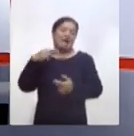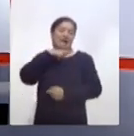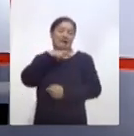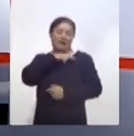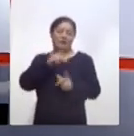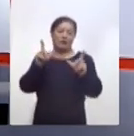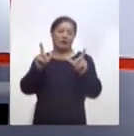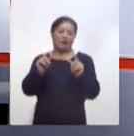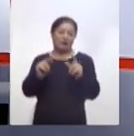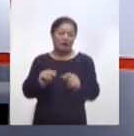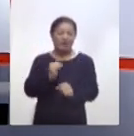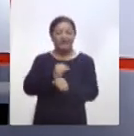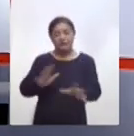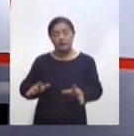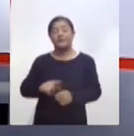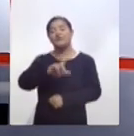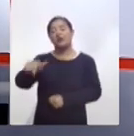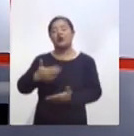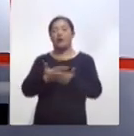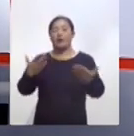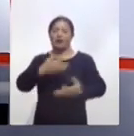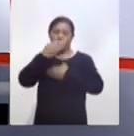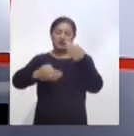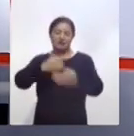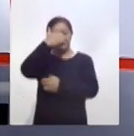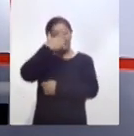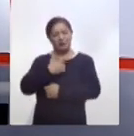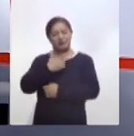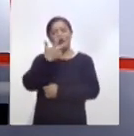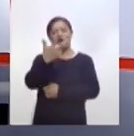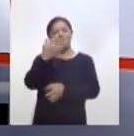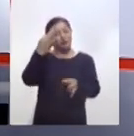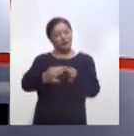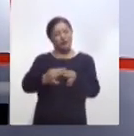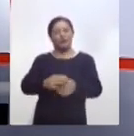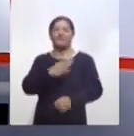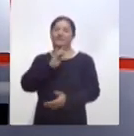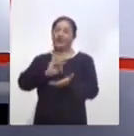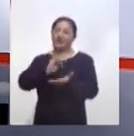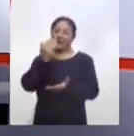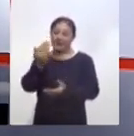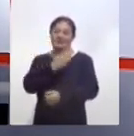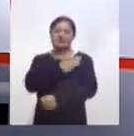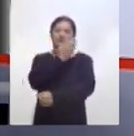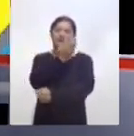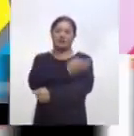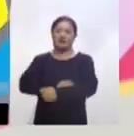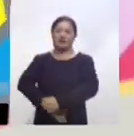noche. Le espero en la tercera emisión de Ahora Noticias. Gracias, buena tarde.